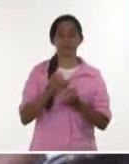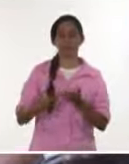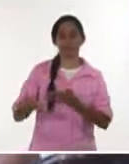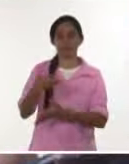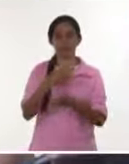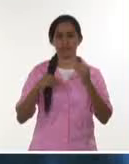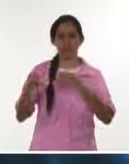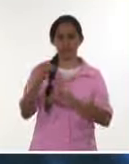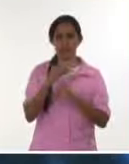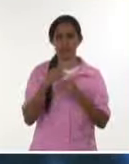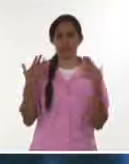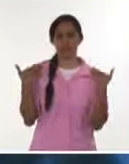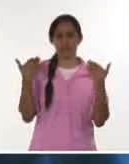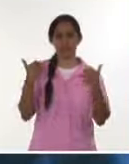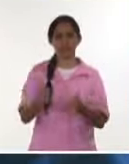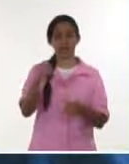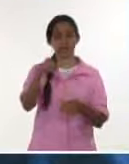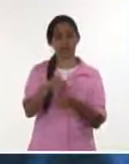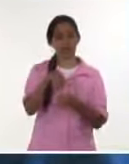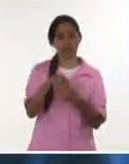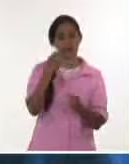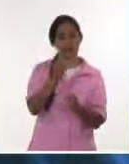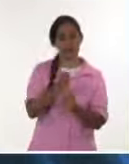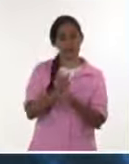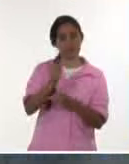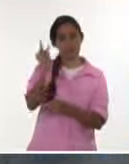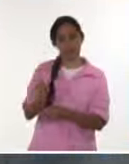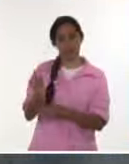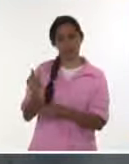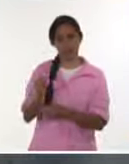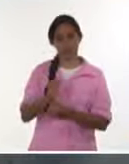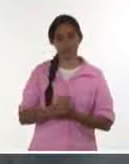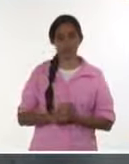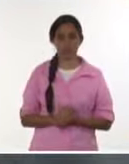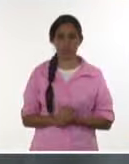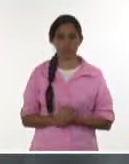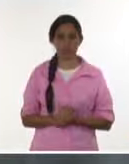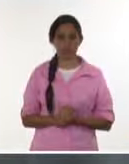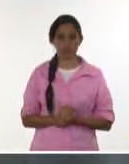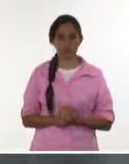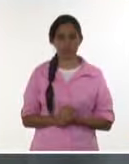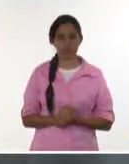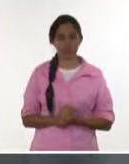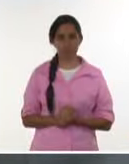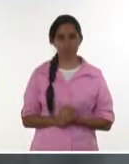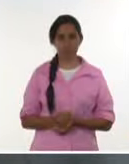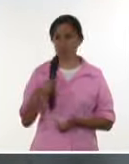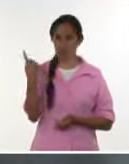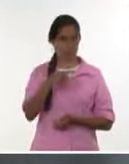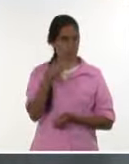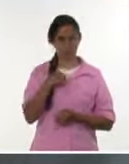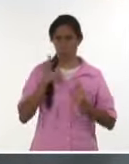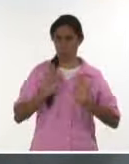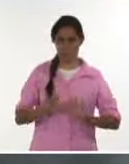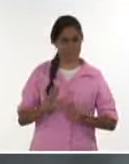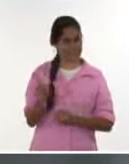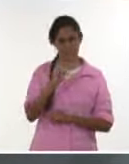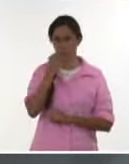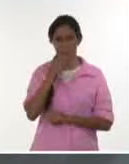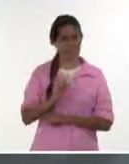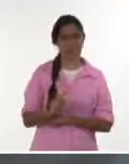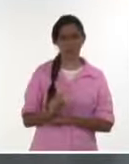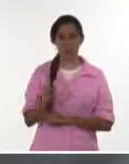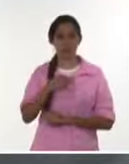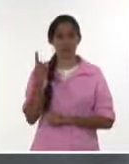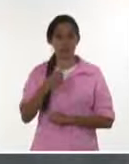con directivos y trabajadores del ingenio. Nosotros no renunciamos a nada. Renunciar a esto, vendía